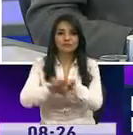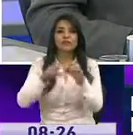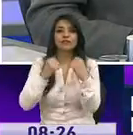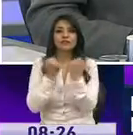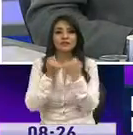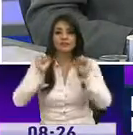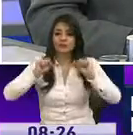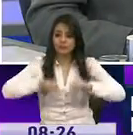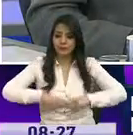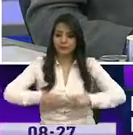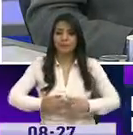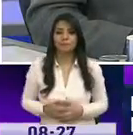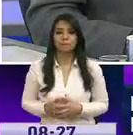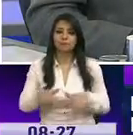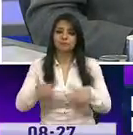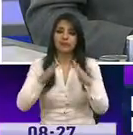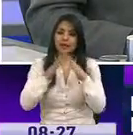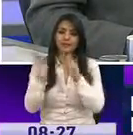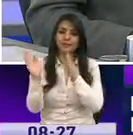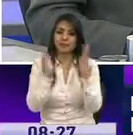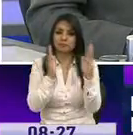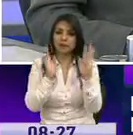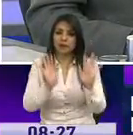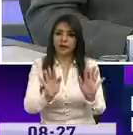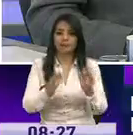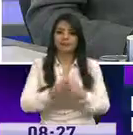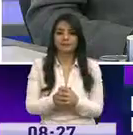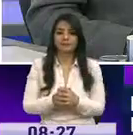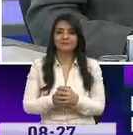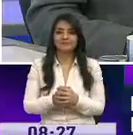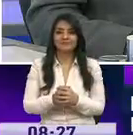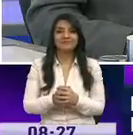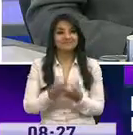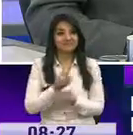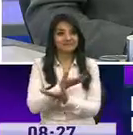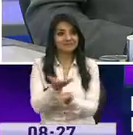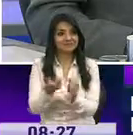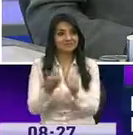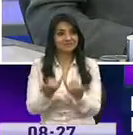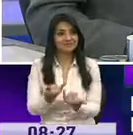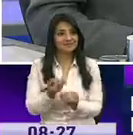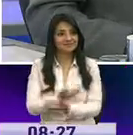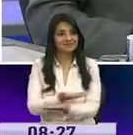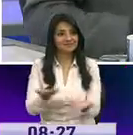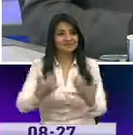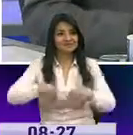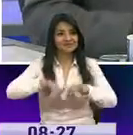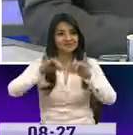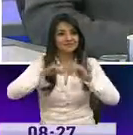nuevamente en estos hogares temporales, nuevamente en sus hogares o en la sociedad. Esa es la información. Roberto, Ali, ustedes continúan con más.